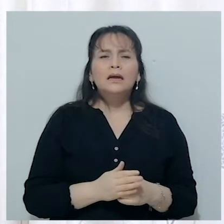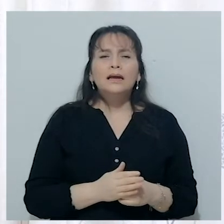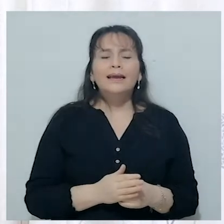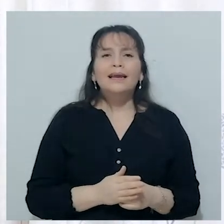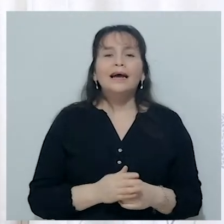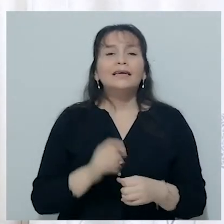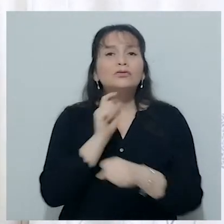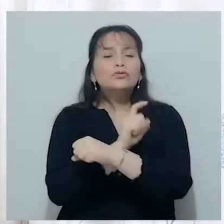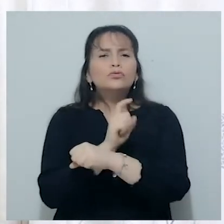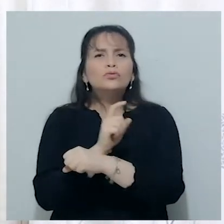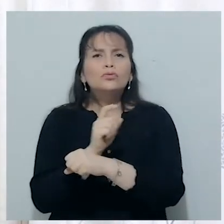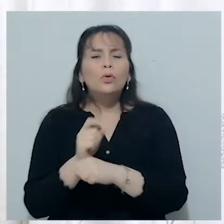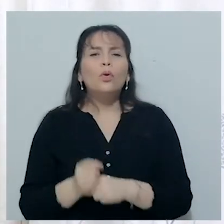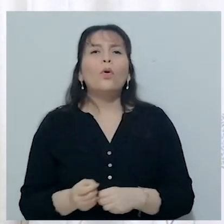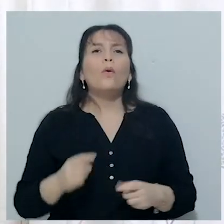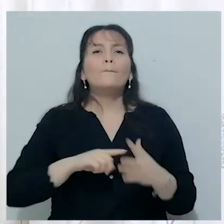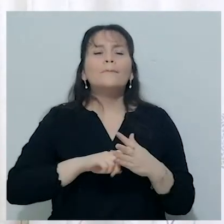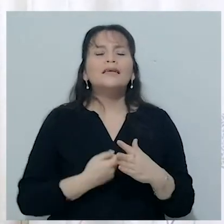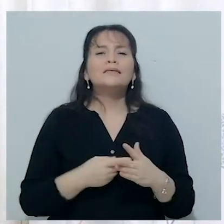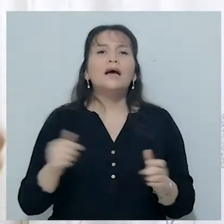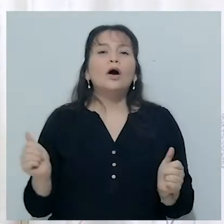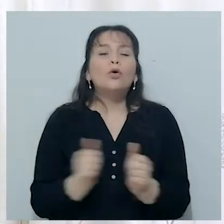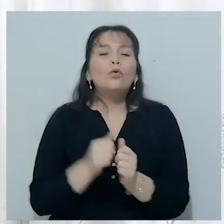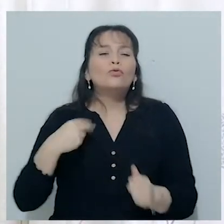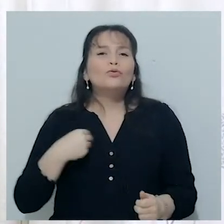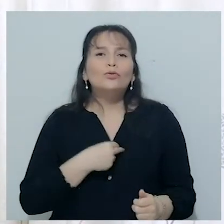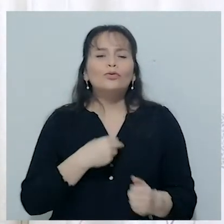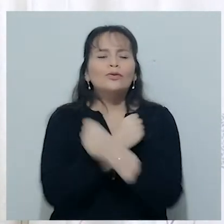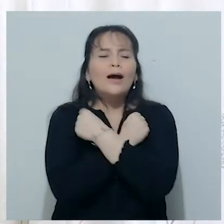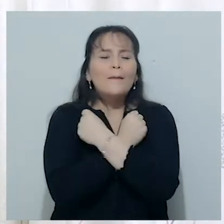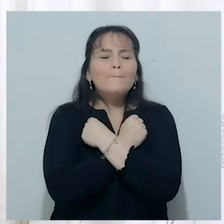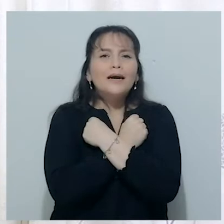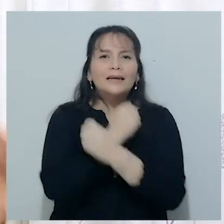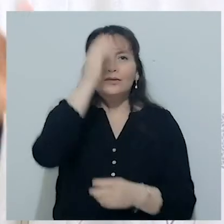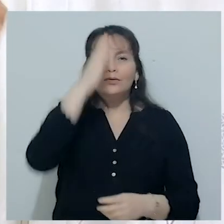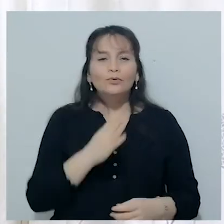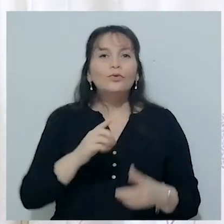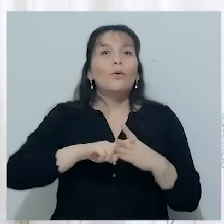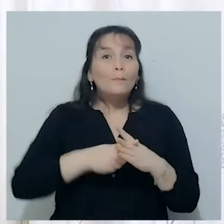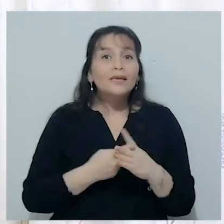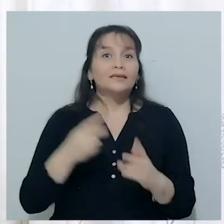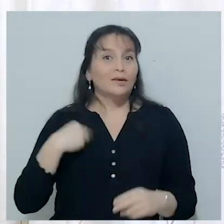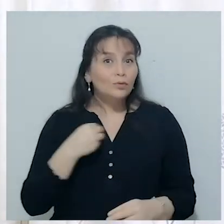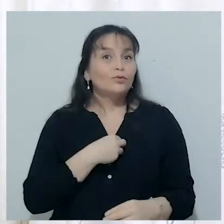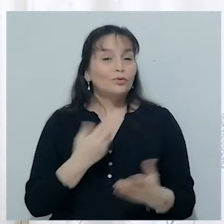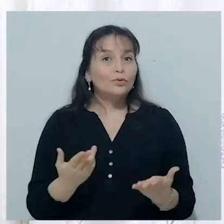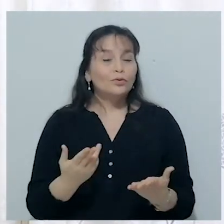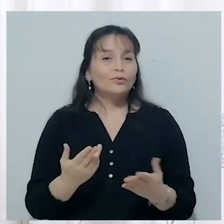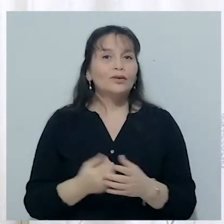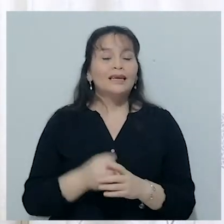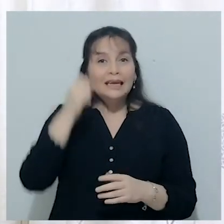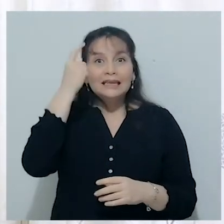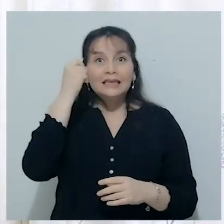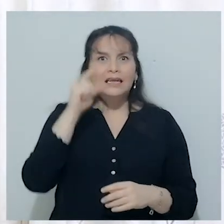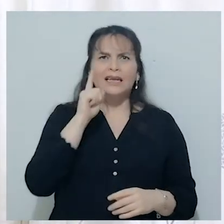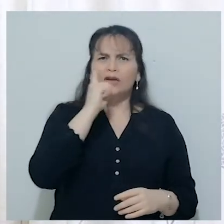tanto, Padre, la instrucción comienza con nosotros. El amar a Dios comienza con nosotros. El